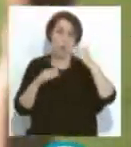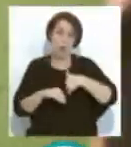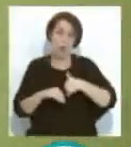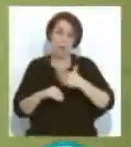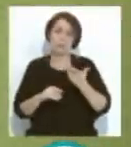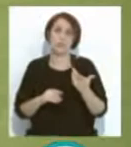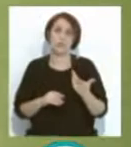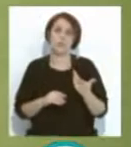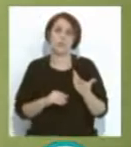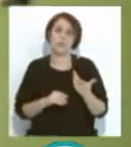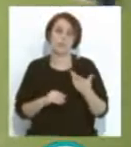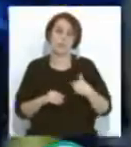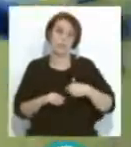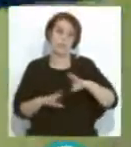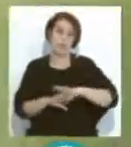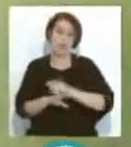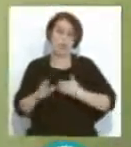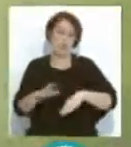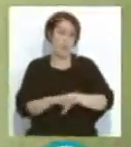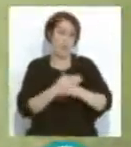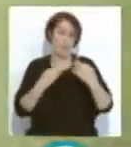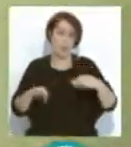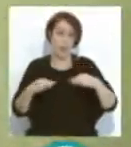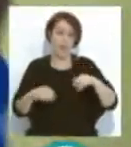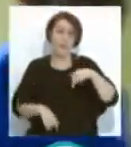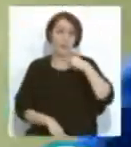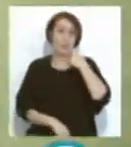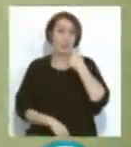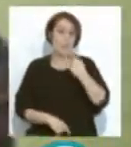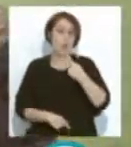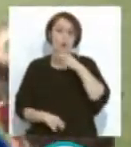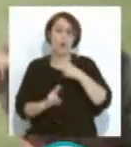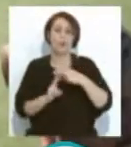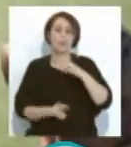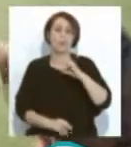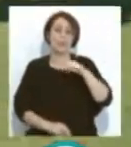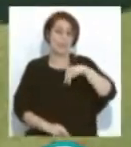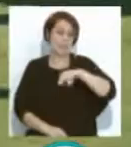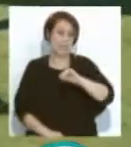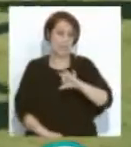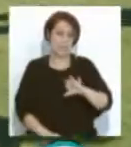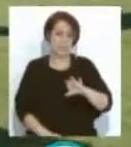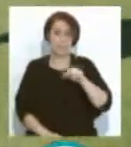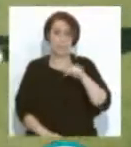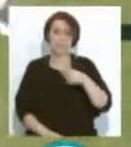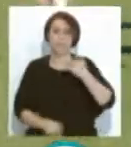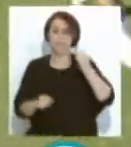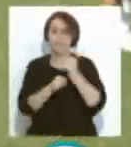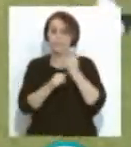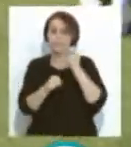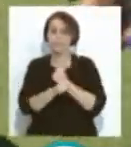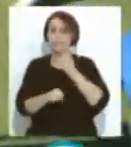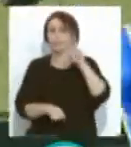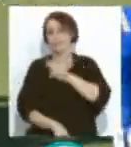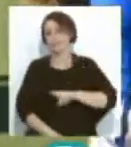salen con zapatilla, aquí le denominamos tenis, pero esos son los que van a hacer el trabajo de